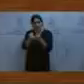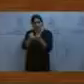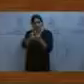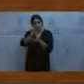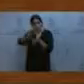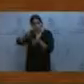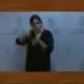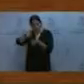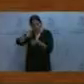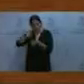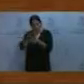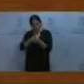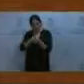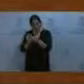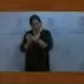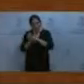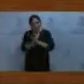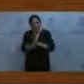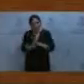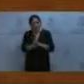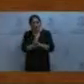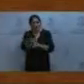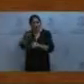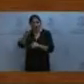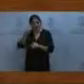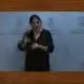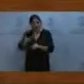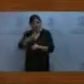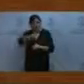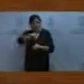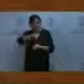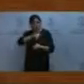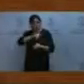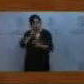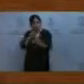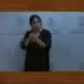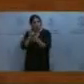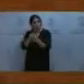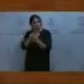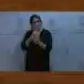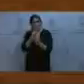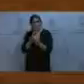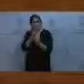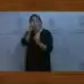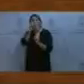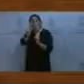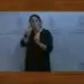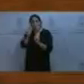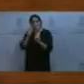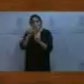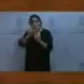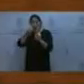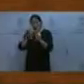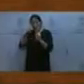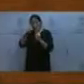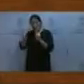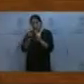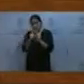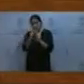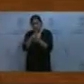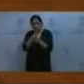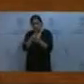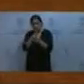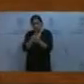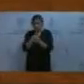al gerente gastos de desplazamiento para ir durante un año a Madrid a hacer el curso? Porque, bueno, ya verá cómo, lo hemos pedido por escrito, pero bueno, si me lo